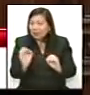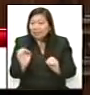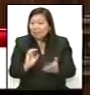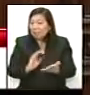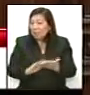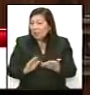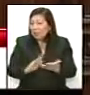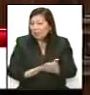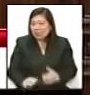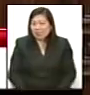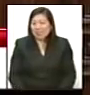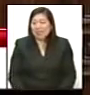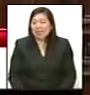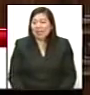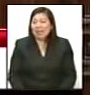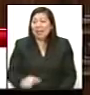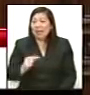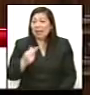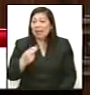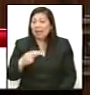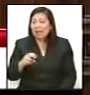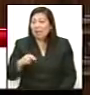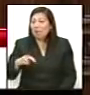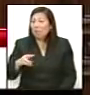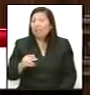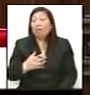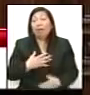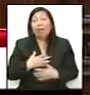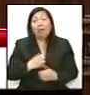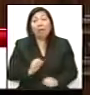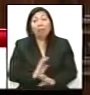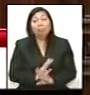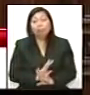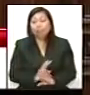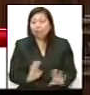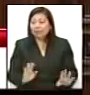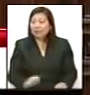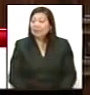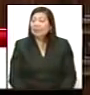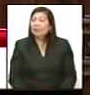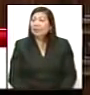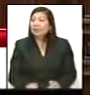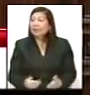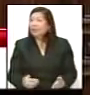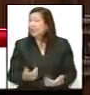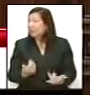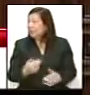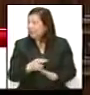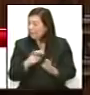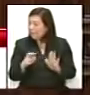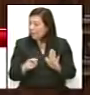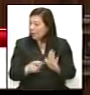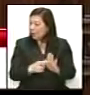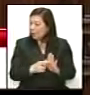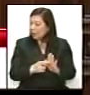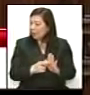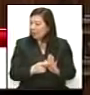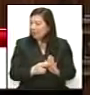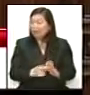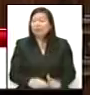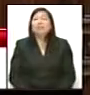permiso de los señores de Graña y Montero. Felizmente la municipalidad, ante la inoperancia del proyecto, declaró